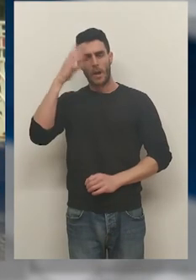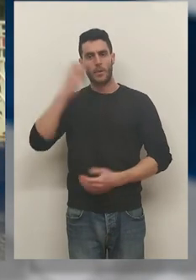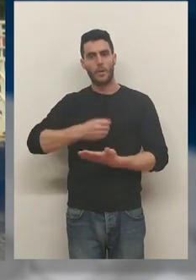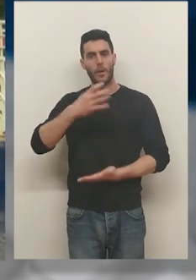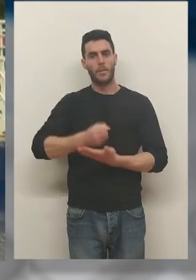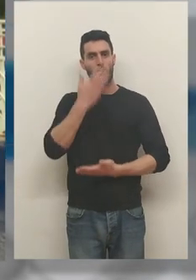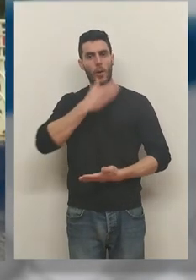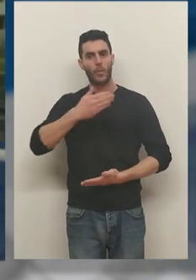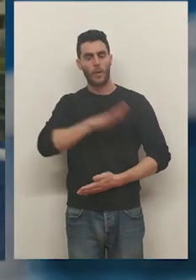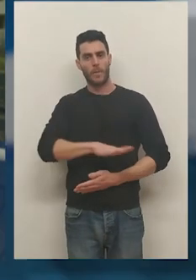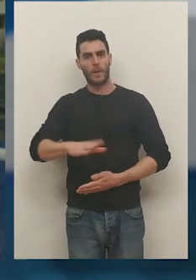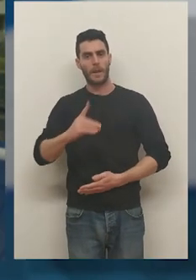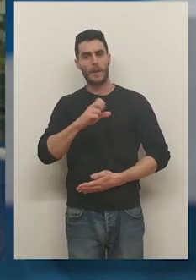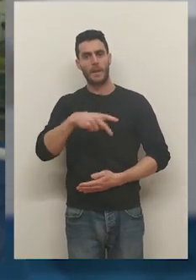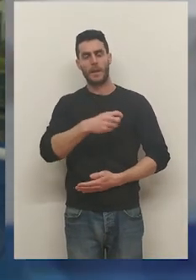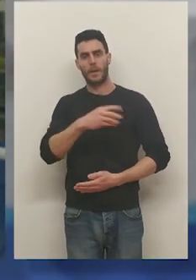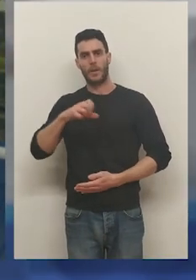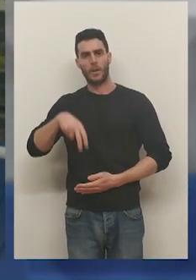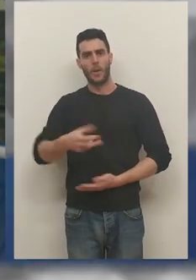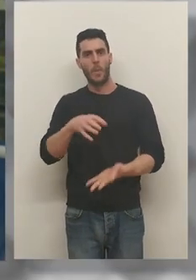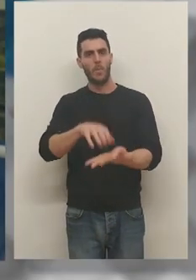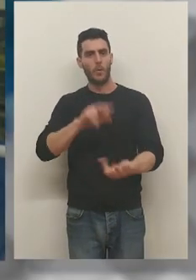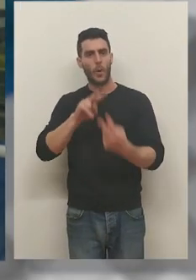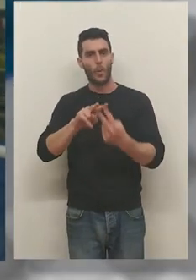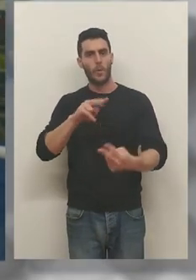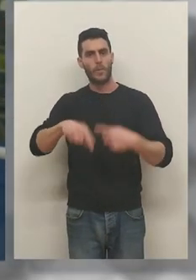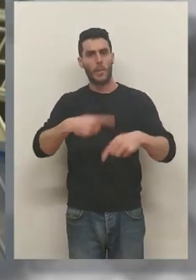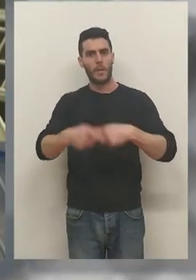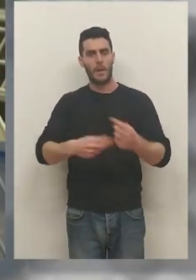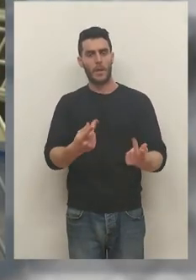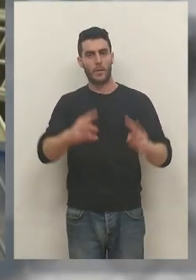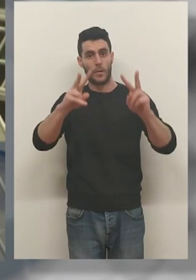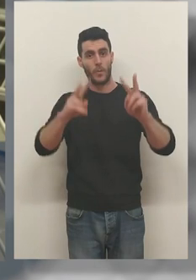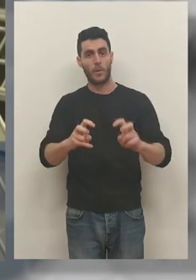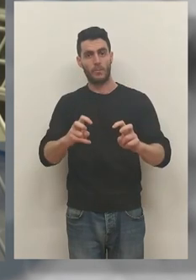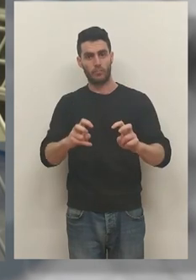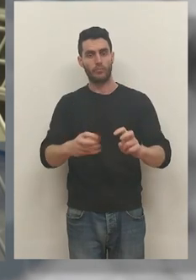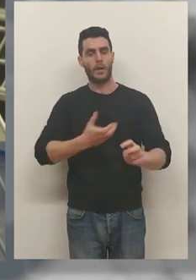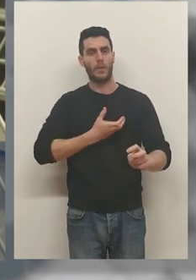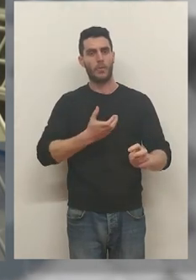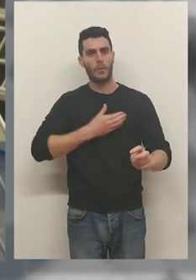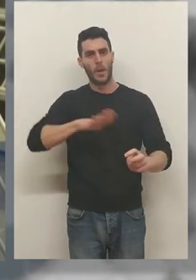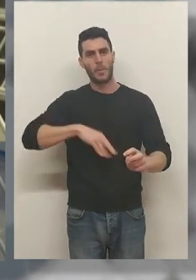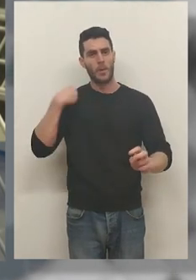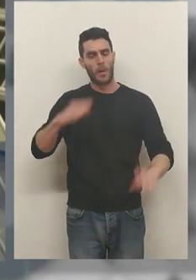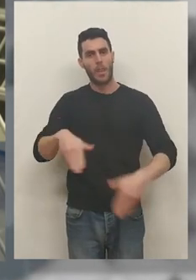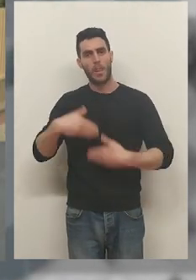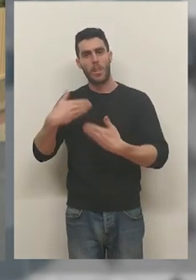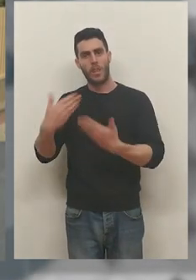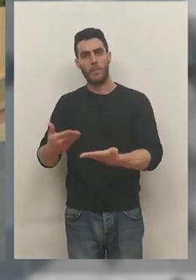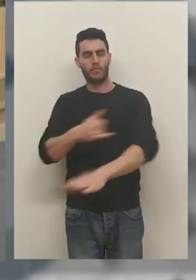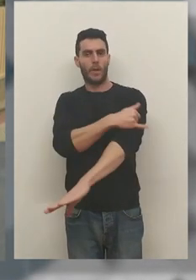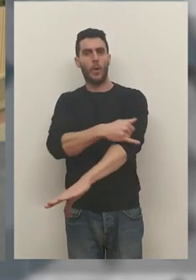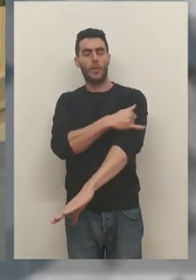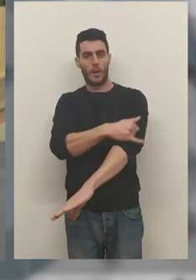el Antiguo edificio de la escuela infantil de indon albergará el nuevo punto de encuentro familiar de logroño del ayuntamiento ha cedido este espacio de la